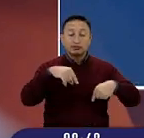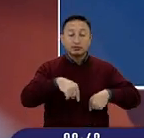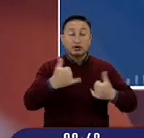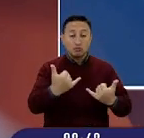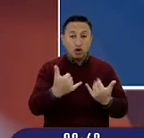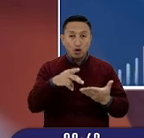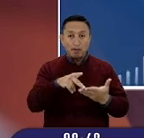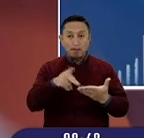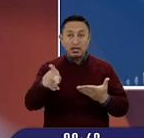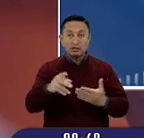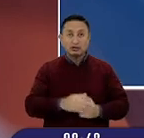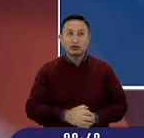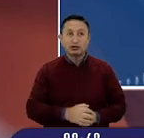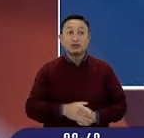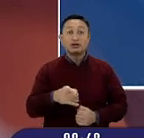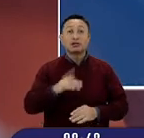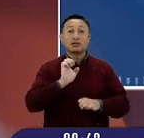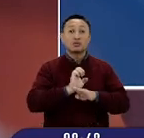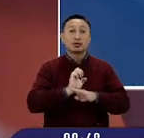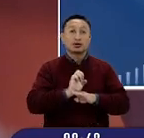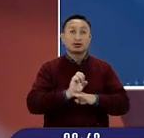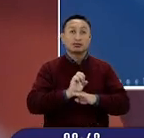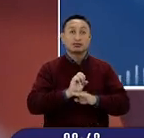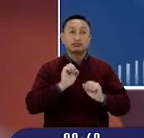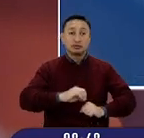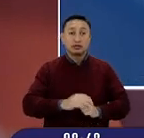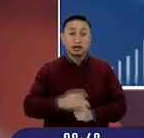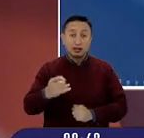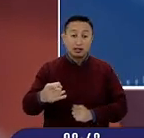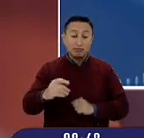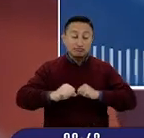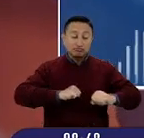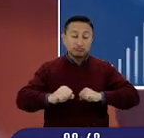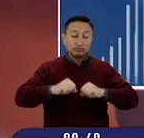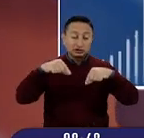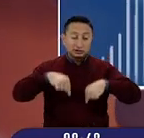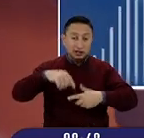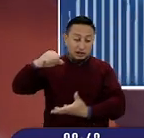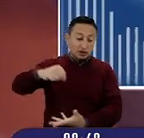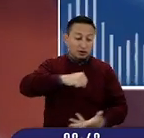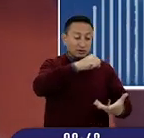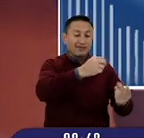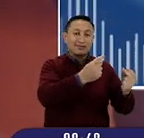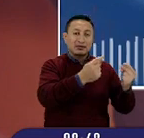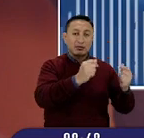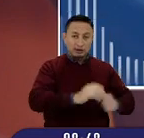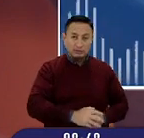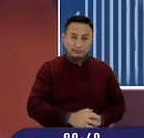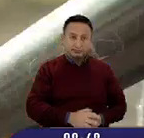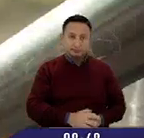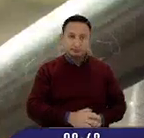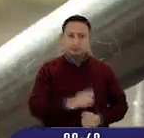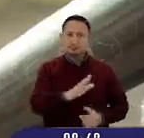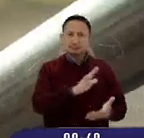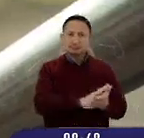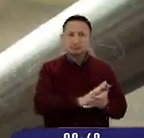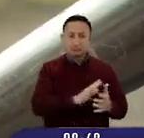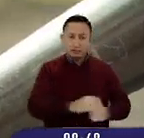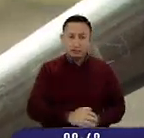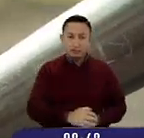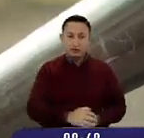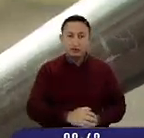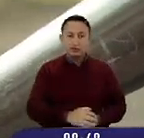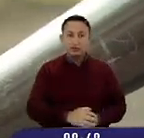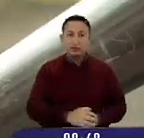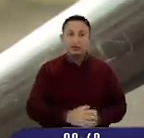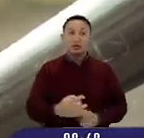hoy día en curso en territorio nacional para así poder brindar trámites de entrega y despacho de forma inmediata sin que haya ningún problema. Entonces me dijeron, señor, no,